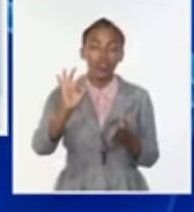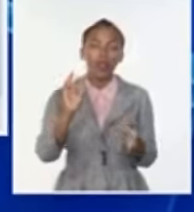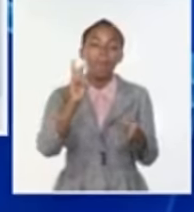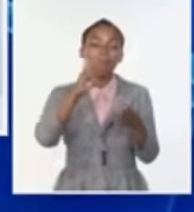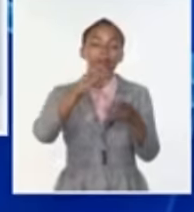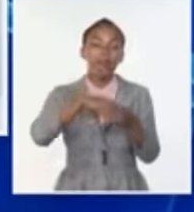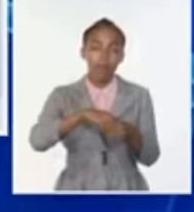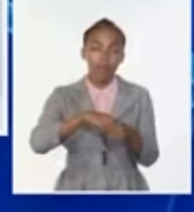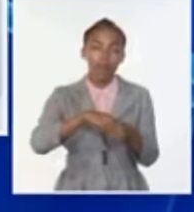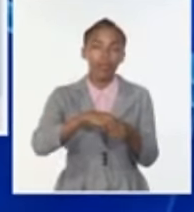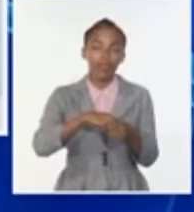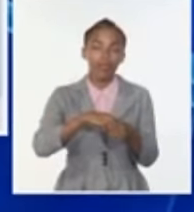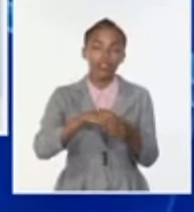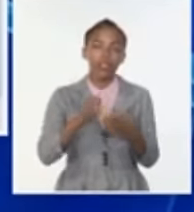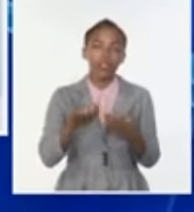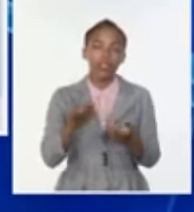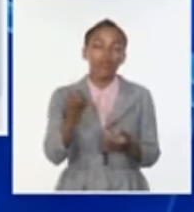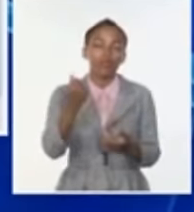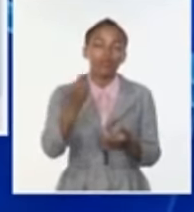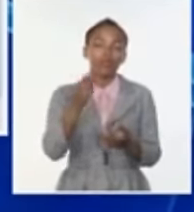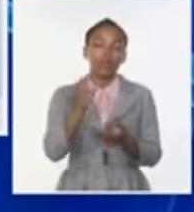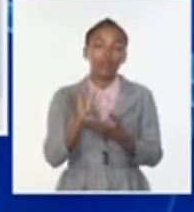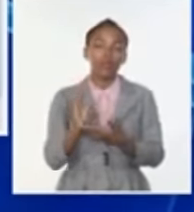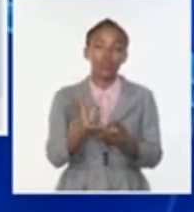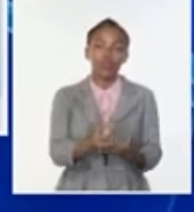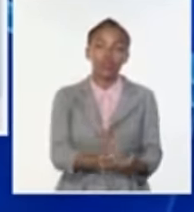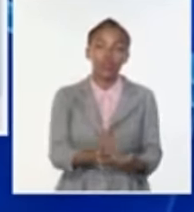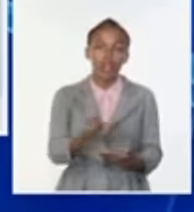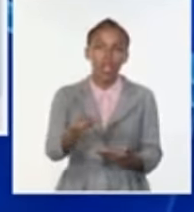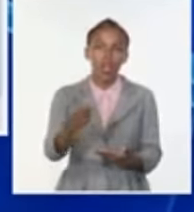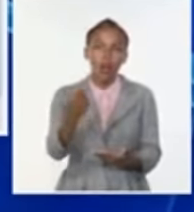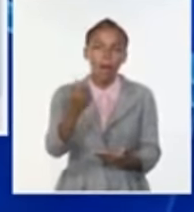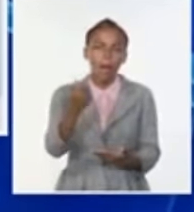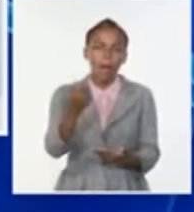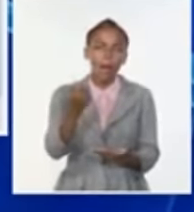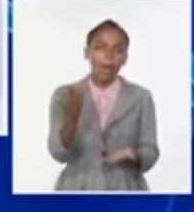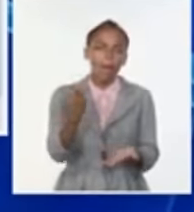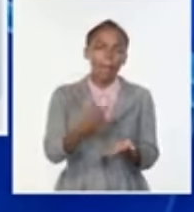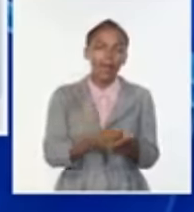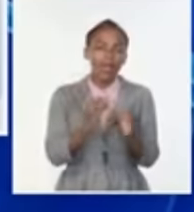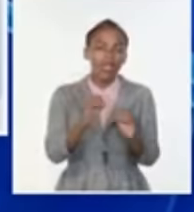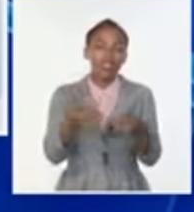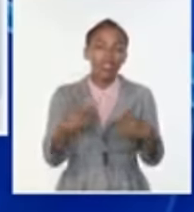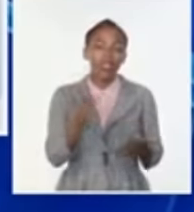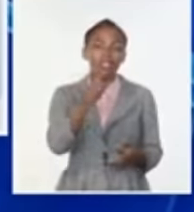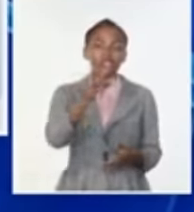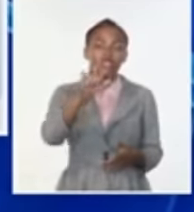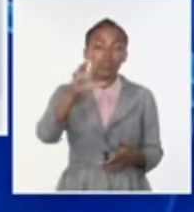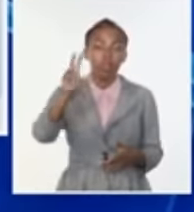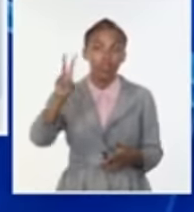impuestos y contribuciones que han dejado de pagar 152 millones al presupuesto.